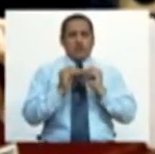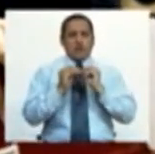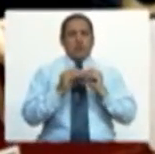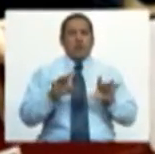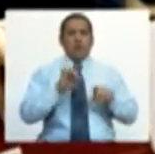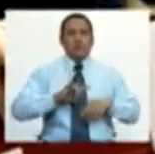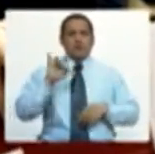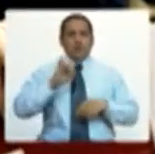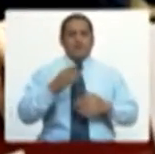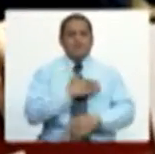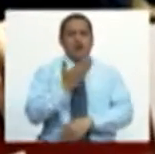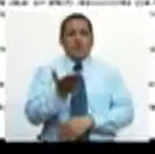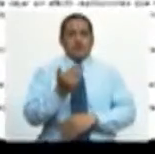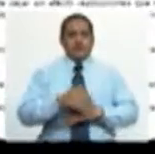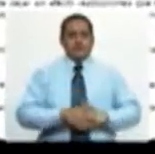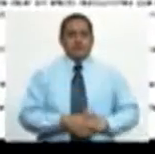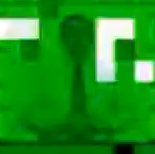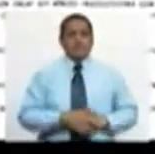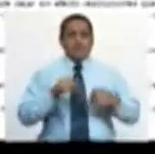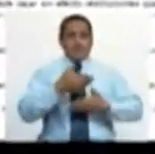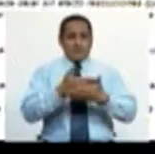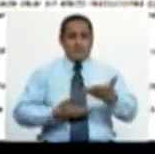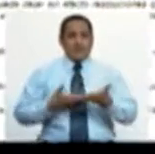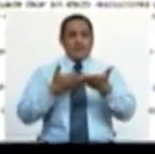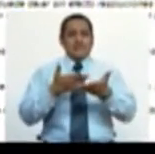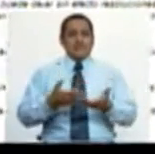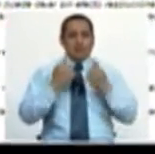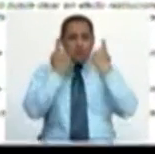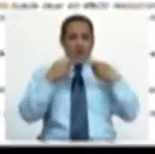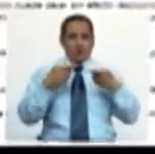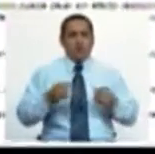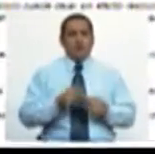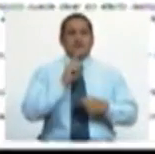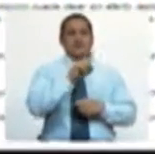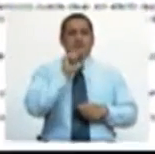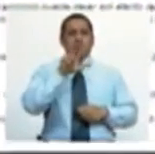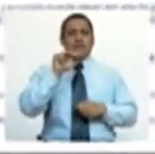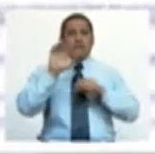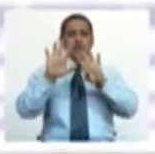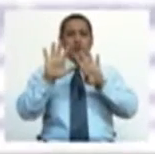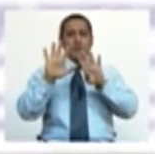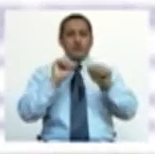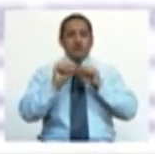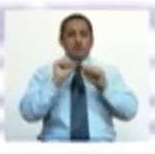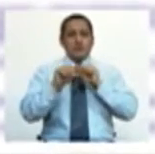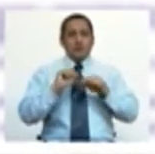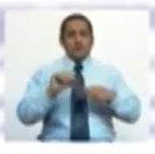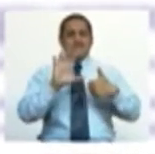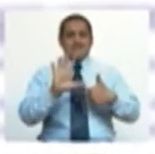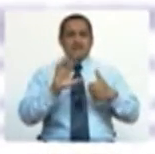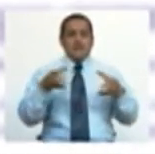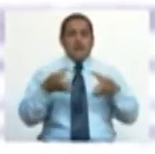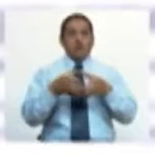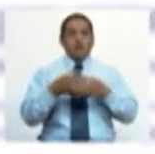usados en su favor. Este recurso está comprendido en el artículo 139, numeral 6 de